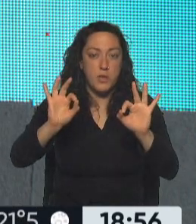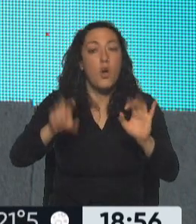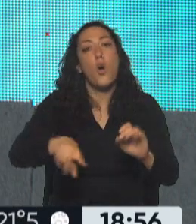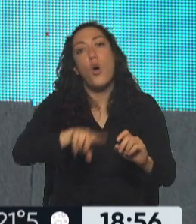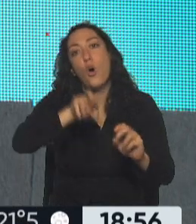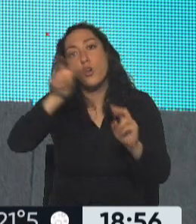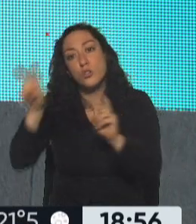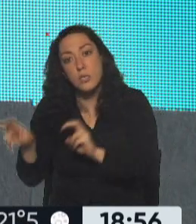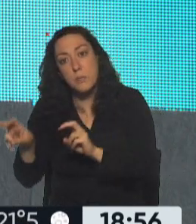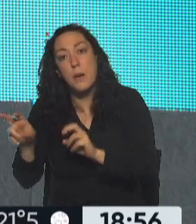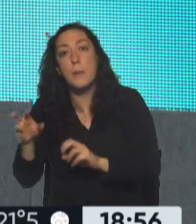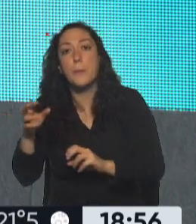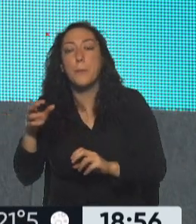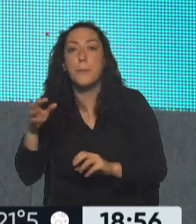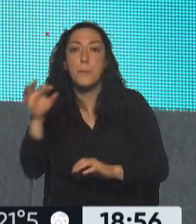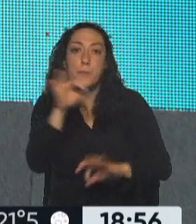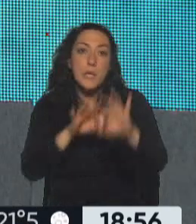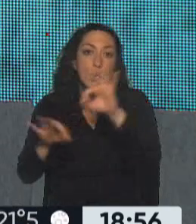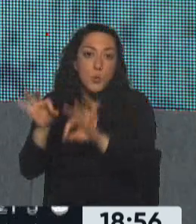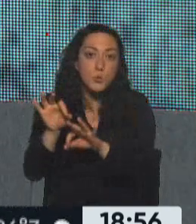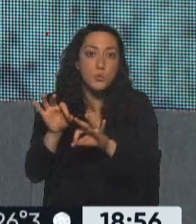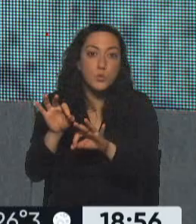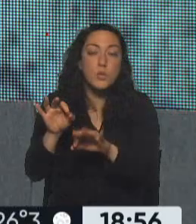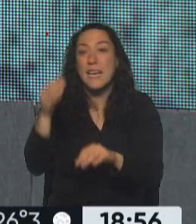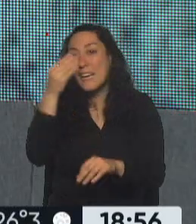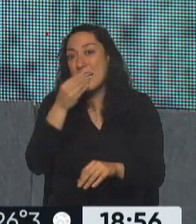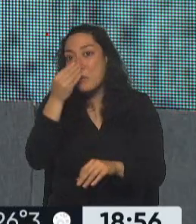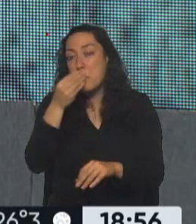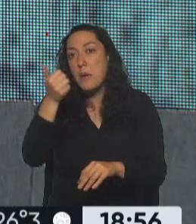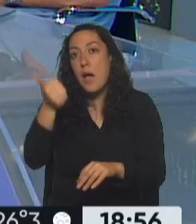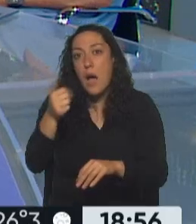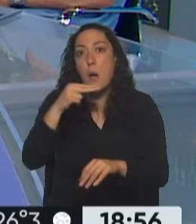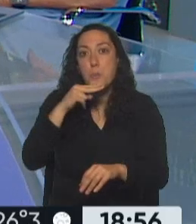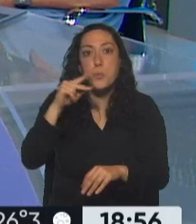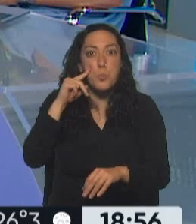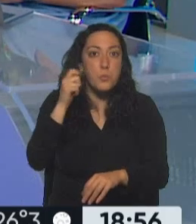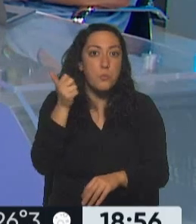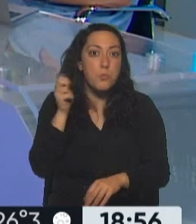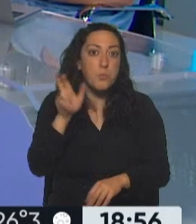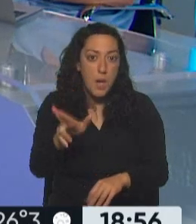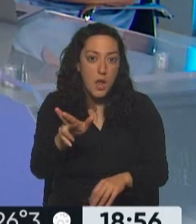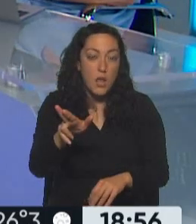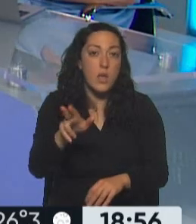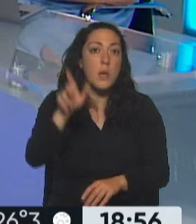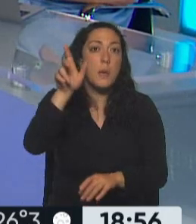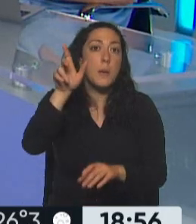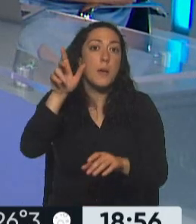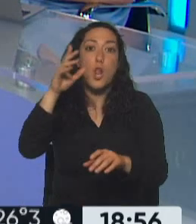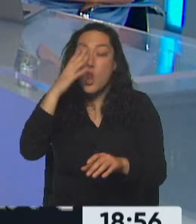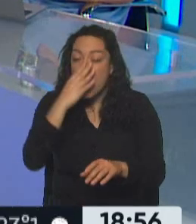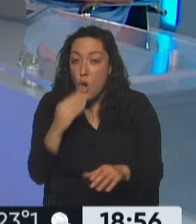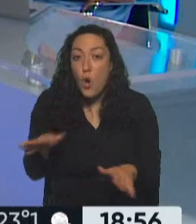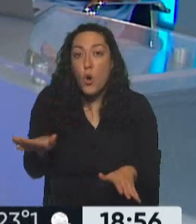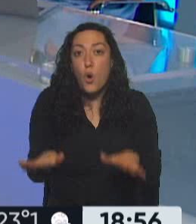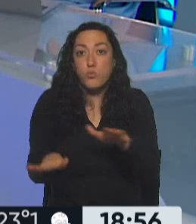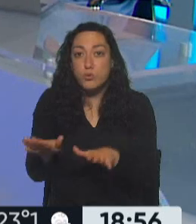cortito, de la gripe aviar, porque por estos días se está hablando mucho, ¿no? Bueno, ¿en qué instancia está la gripe aviar? Usted vio que fallecieron un montón de lobos marinos en la